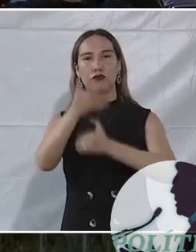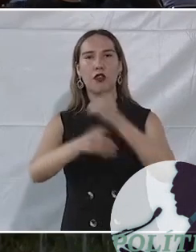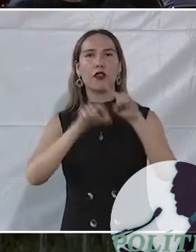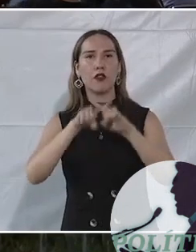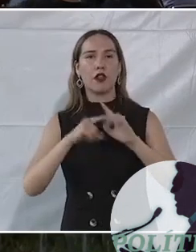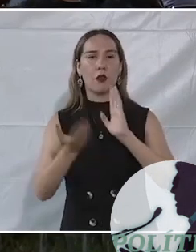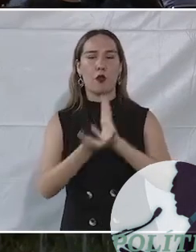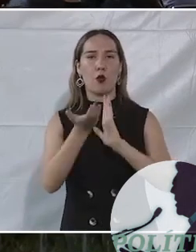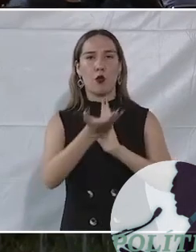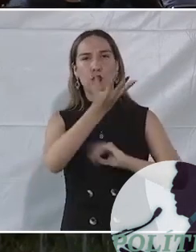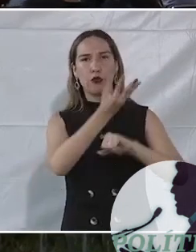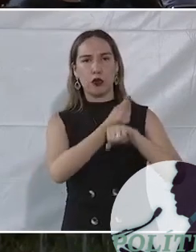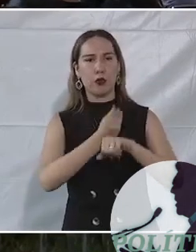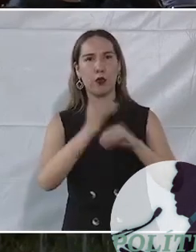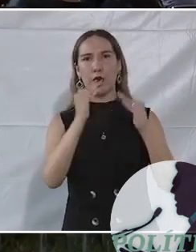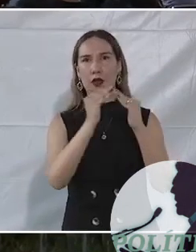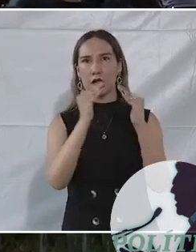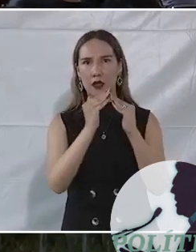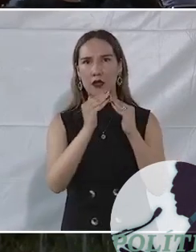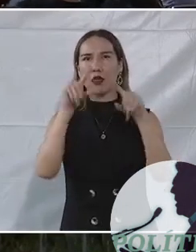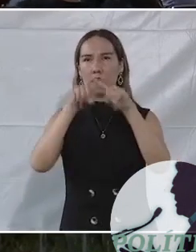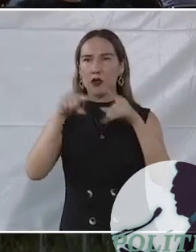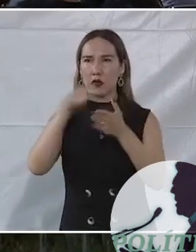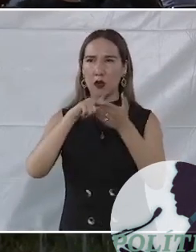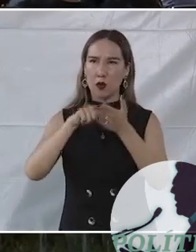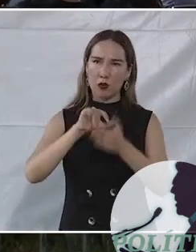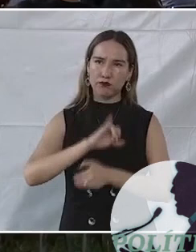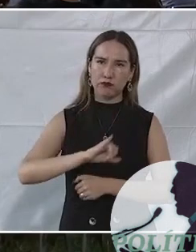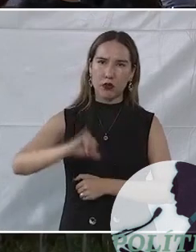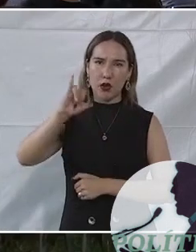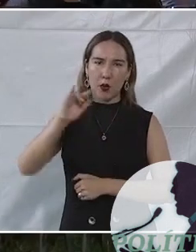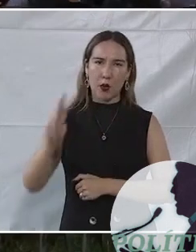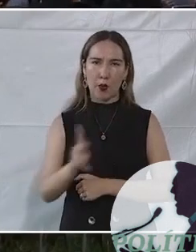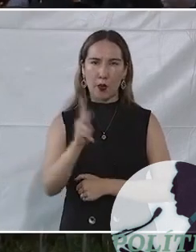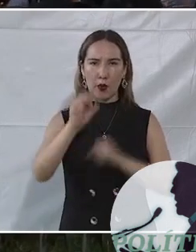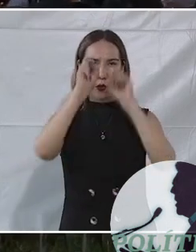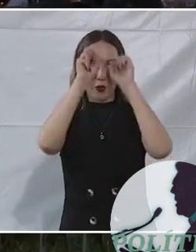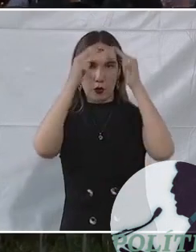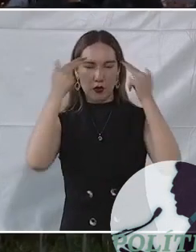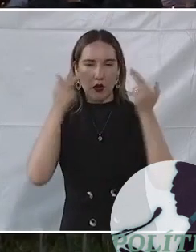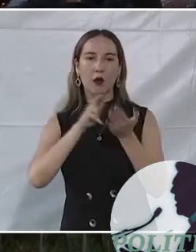vivienda en las comunidades de la Huasteca.